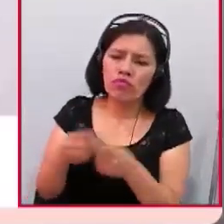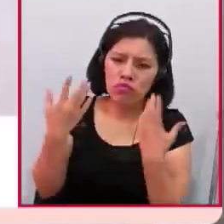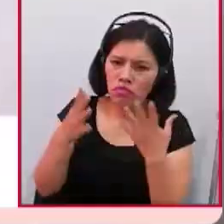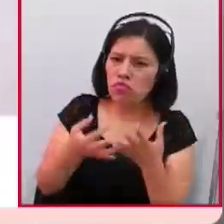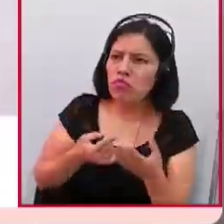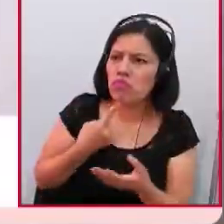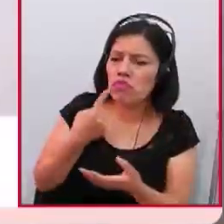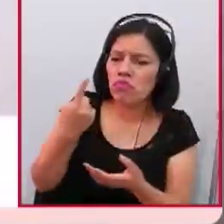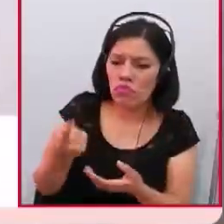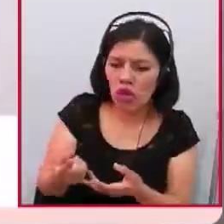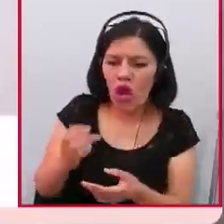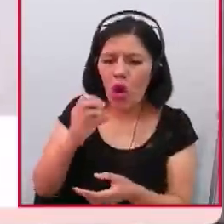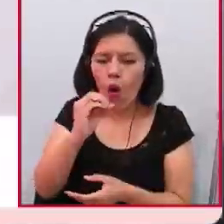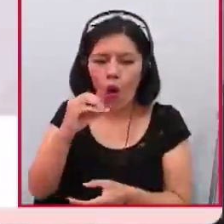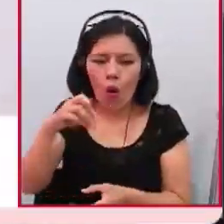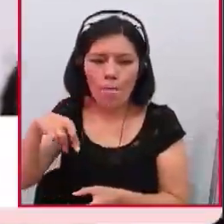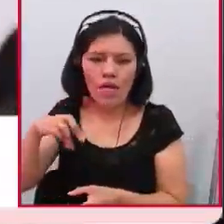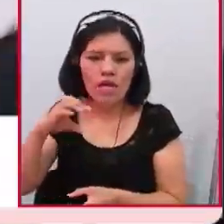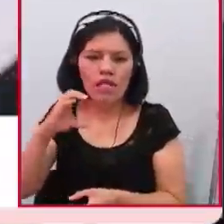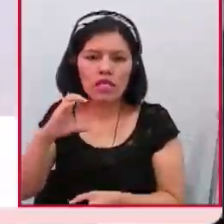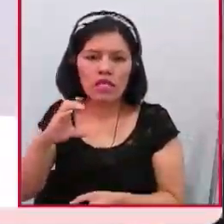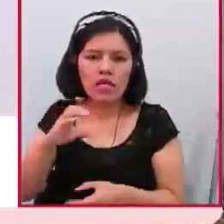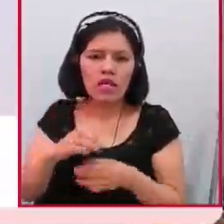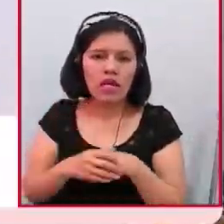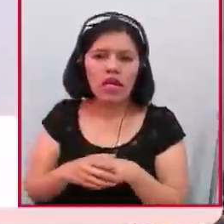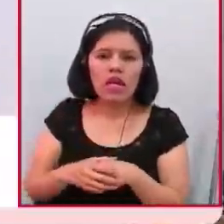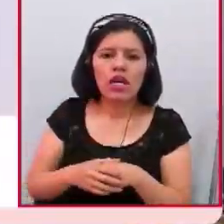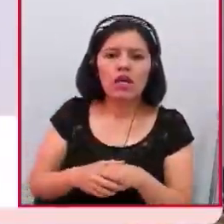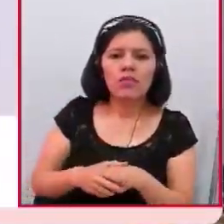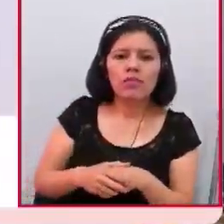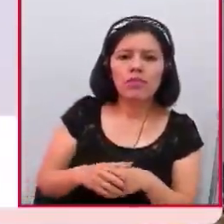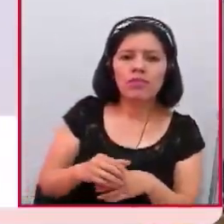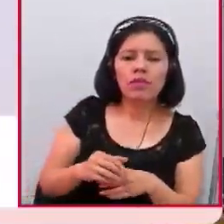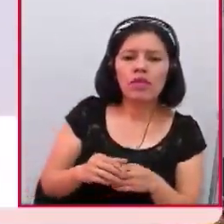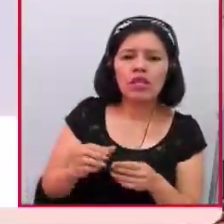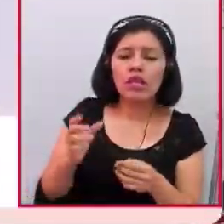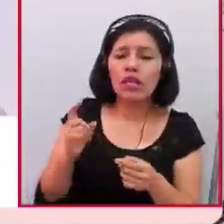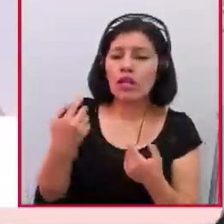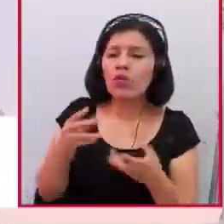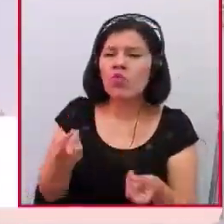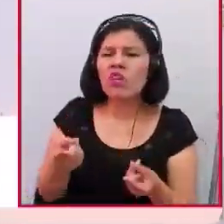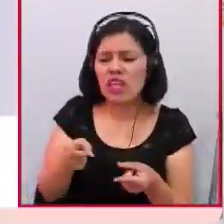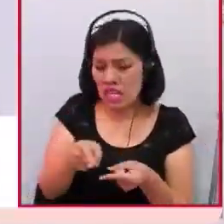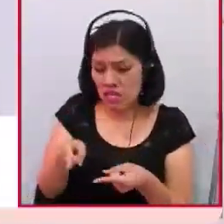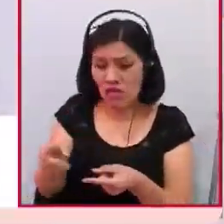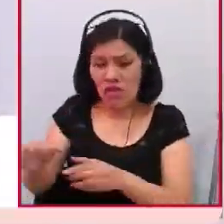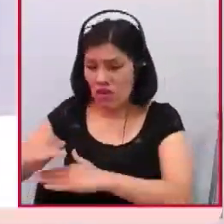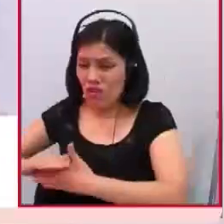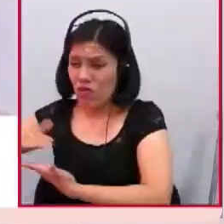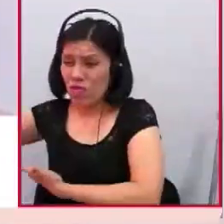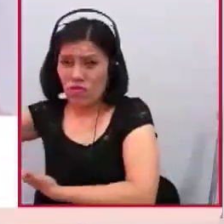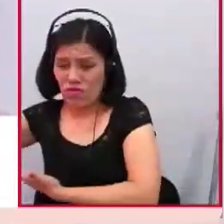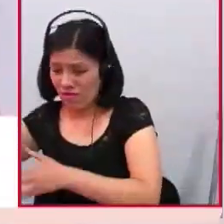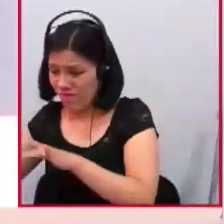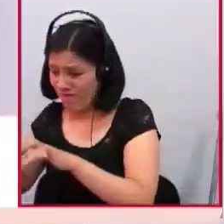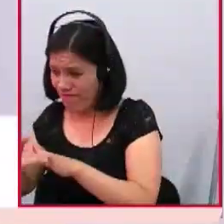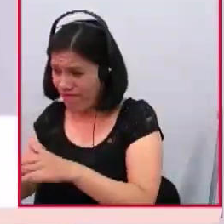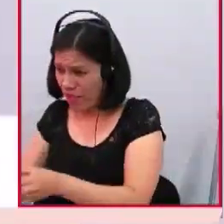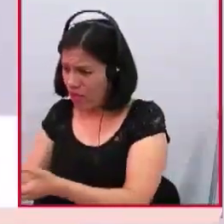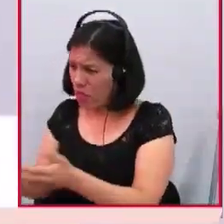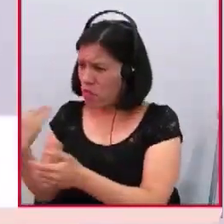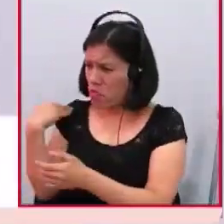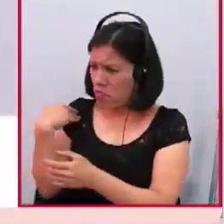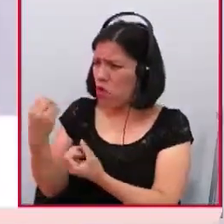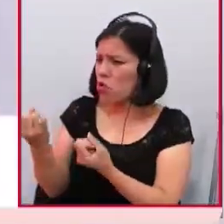ya actualmente nos indica, al operador le indica cuándo tiene que terminar las diferentes etapas, en lo cual ya se torna más flexible. Es